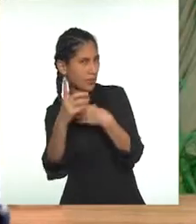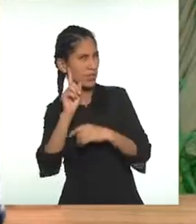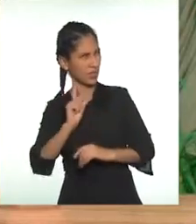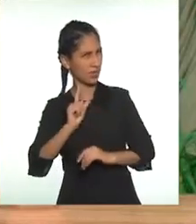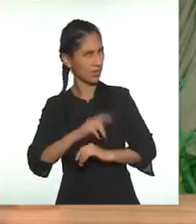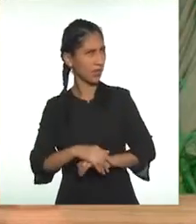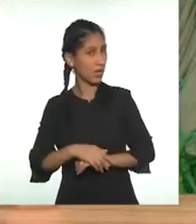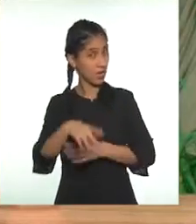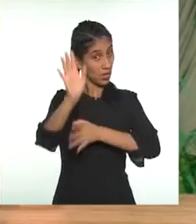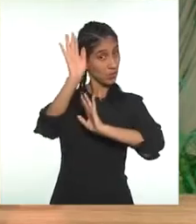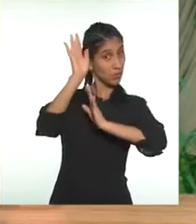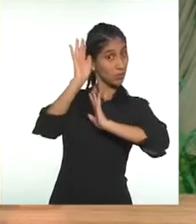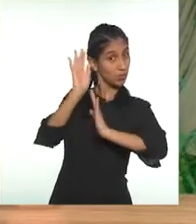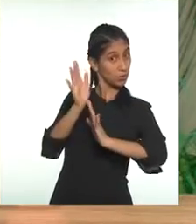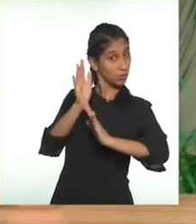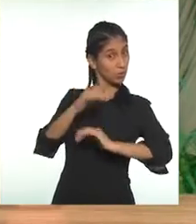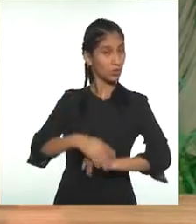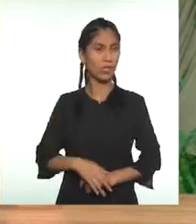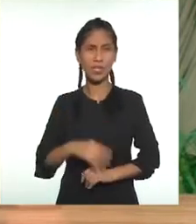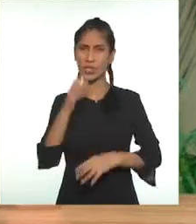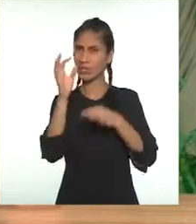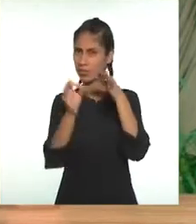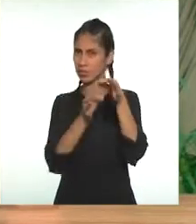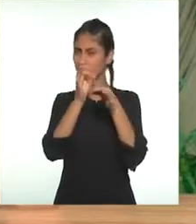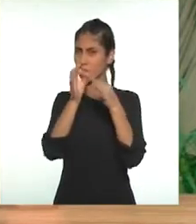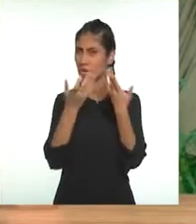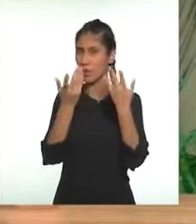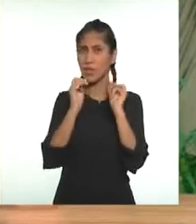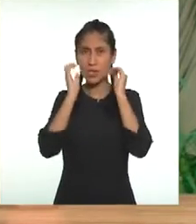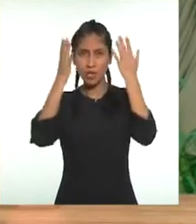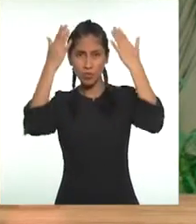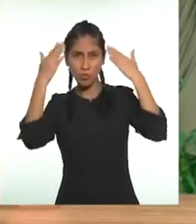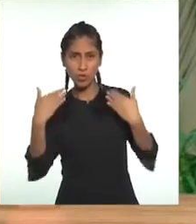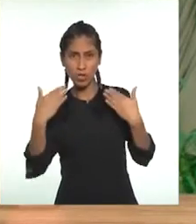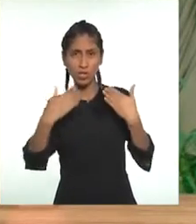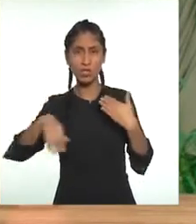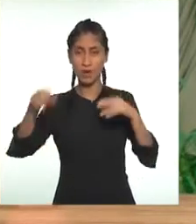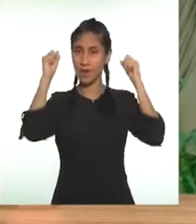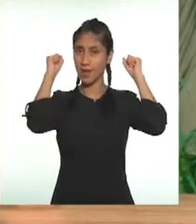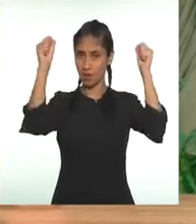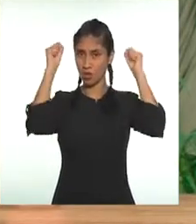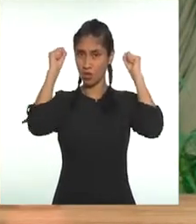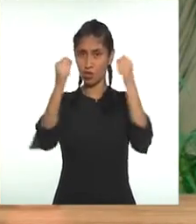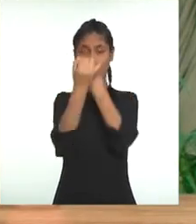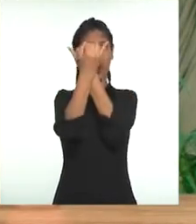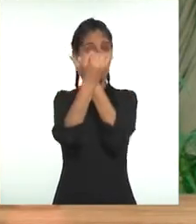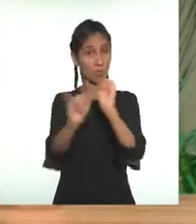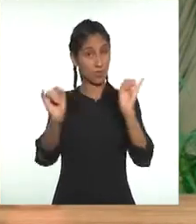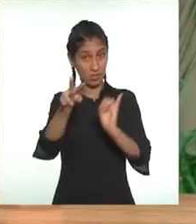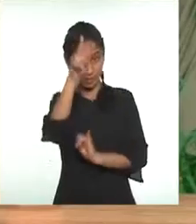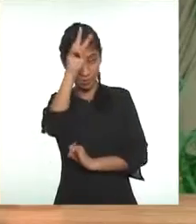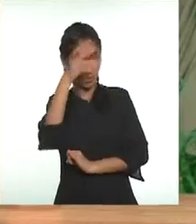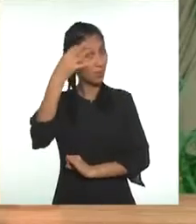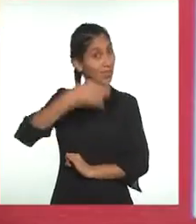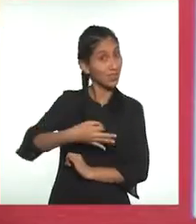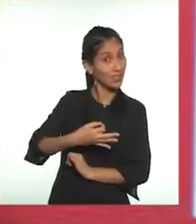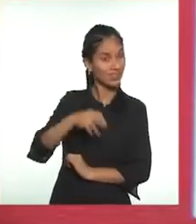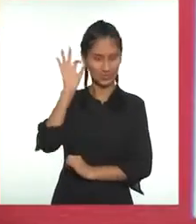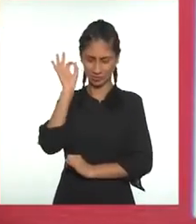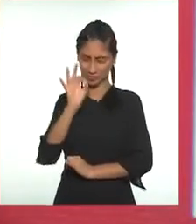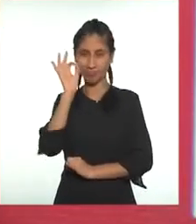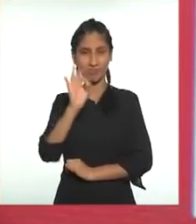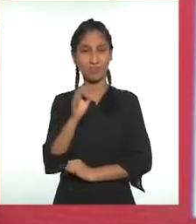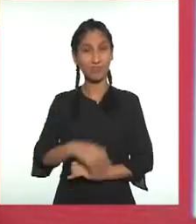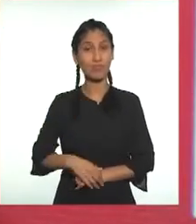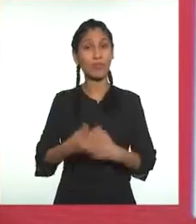algo. Era una exposición que visibilizaba la participación de las mujeres en la lucha por la independencia del Perú. ¿No es verdad?